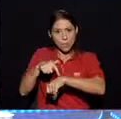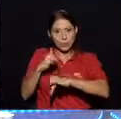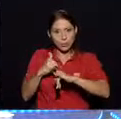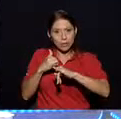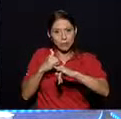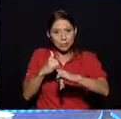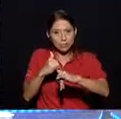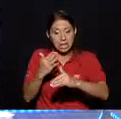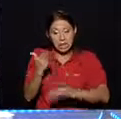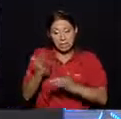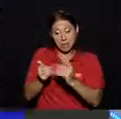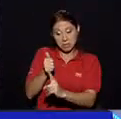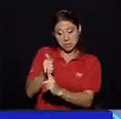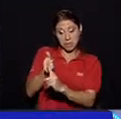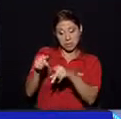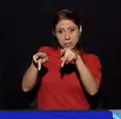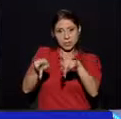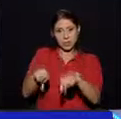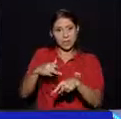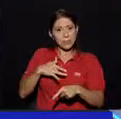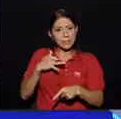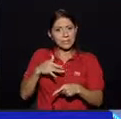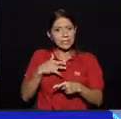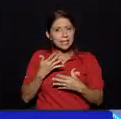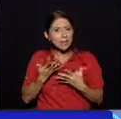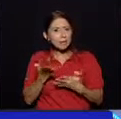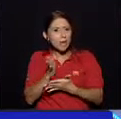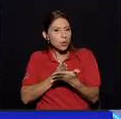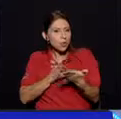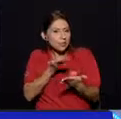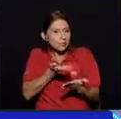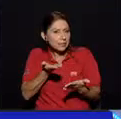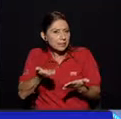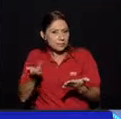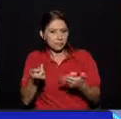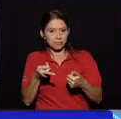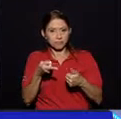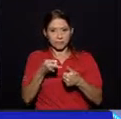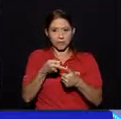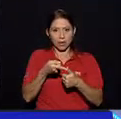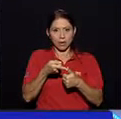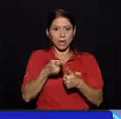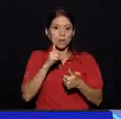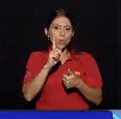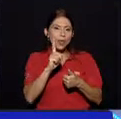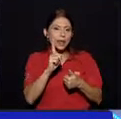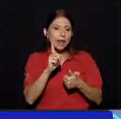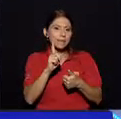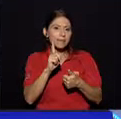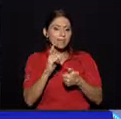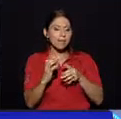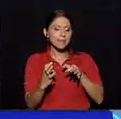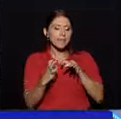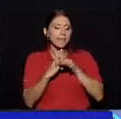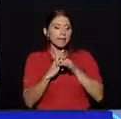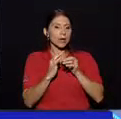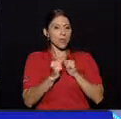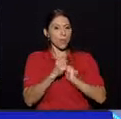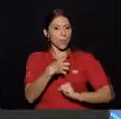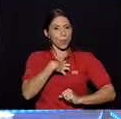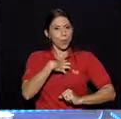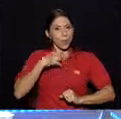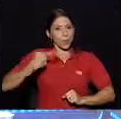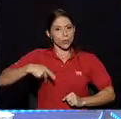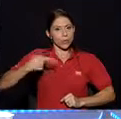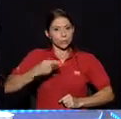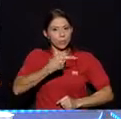riesgo personal. Ahí hay una consideración que hacer sobre cómo fortalecemos los sistemas de